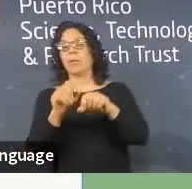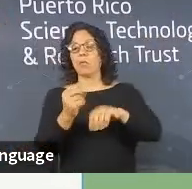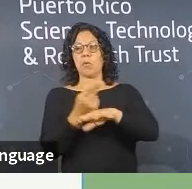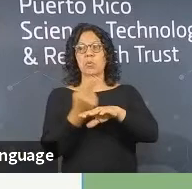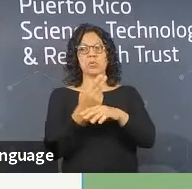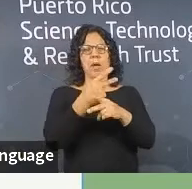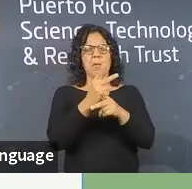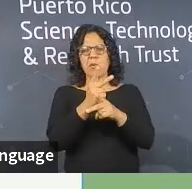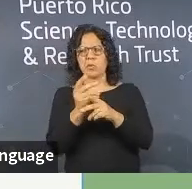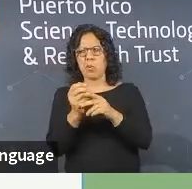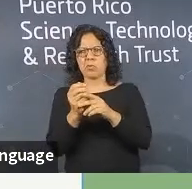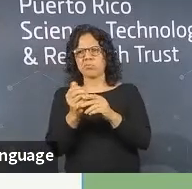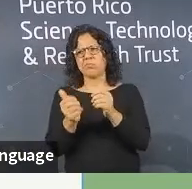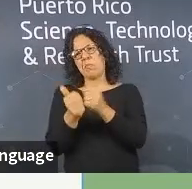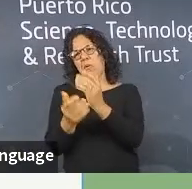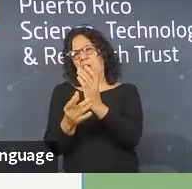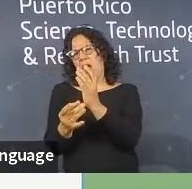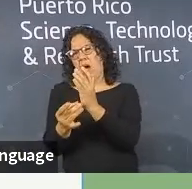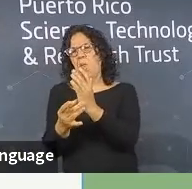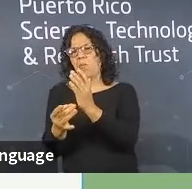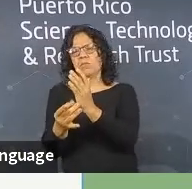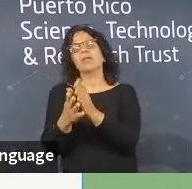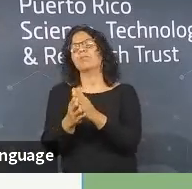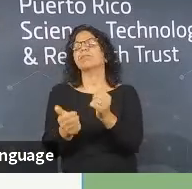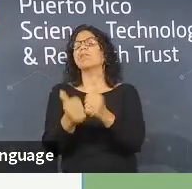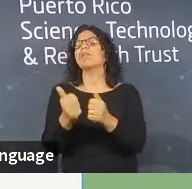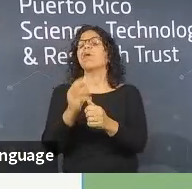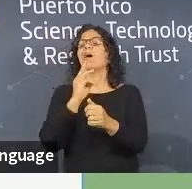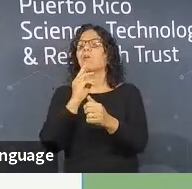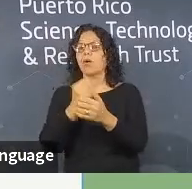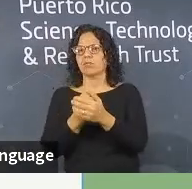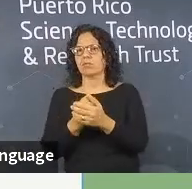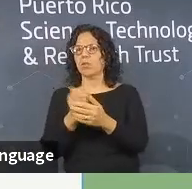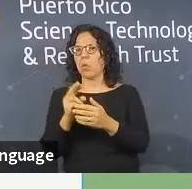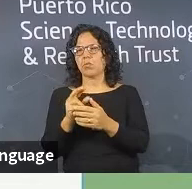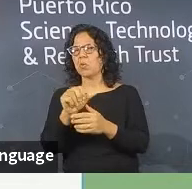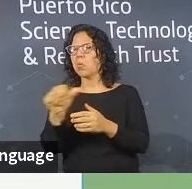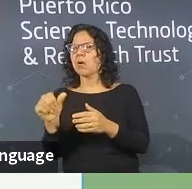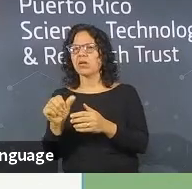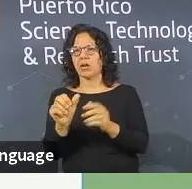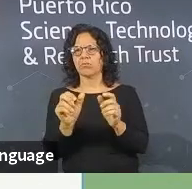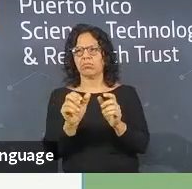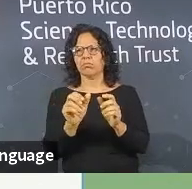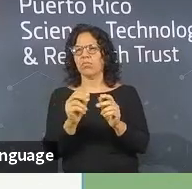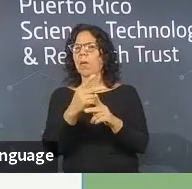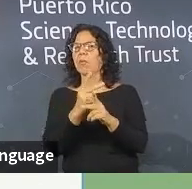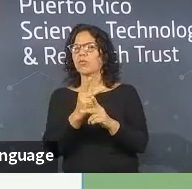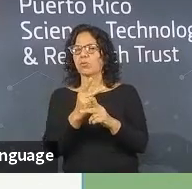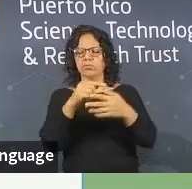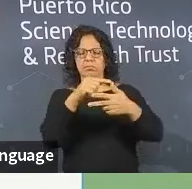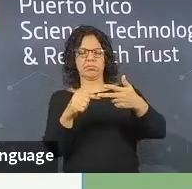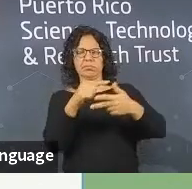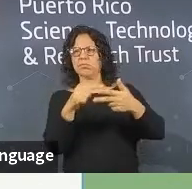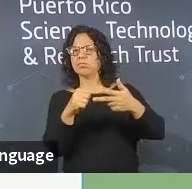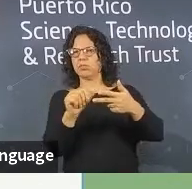productos que simplemente son totalmente diferentes a cualquiera de estos dos. El área a